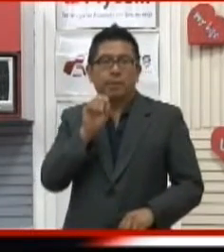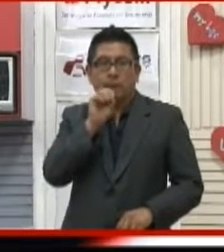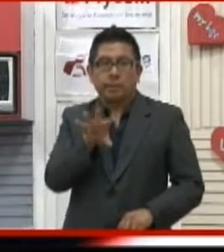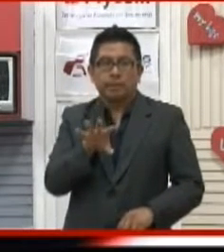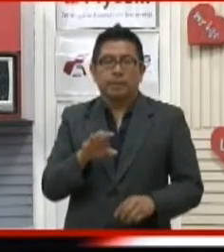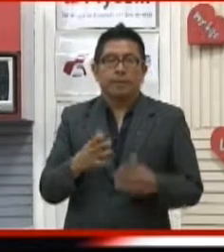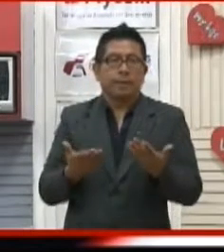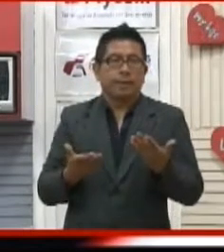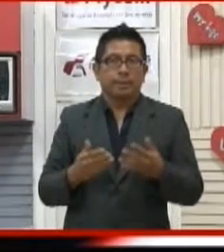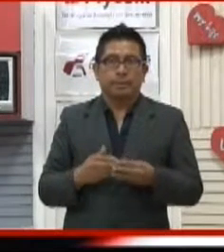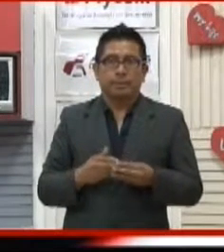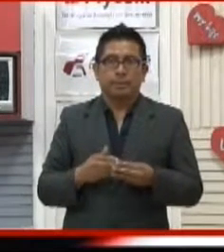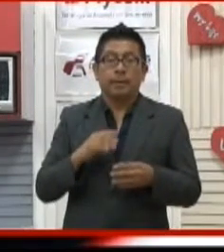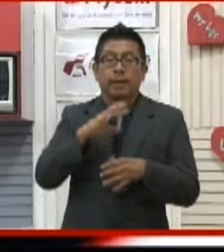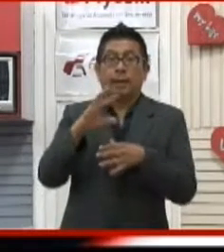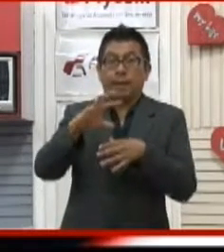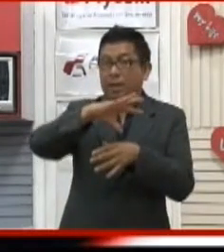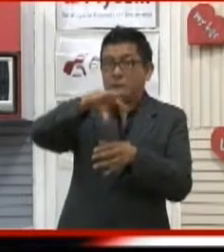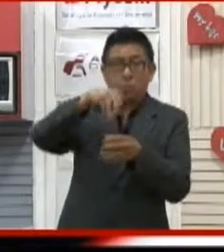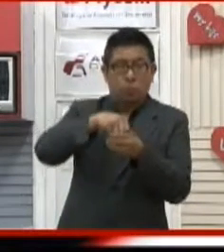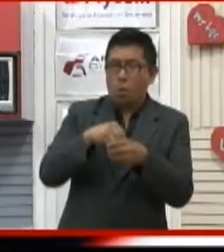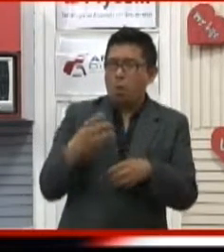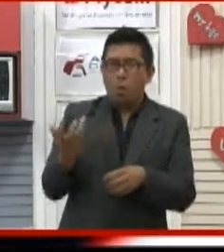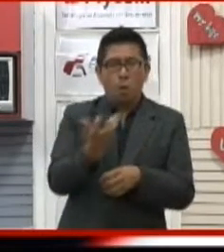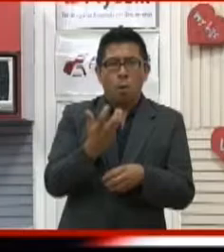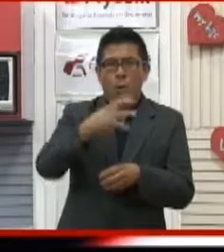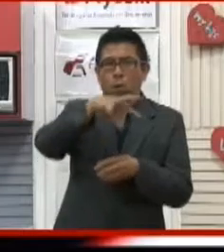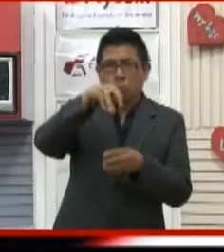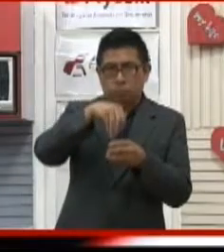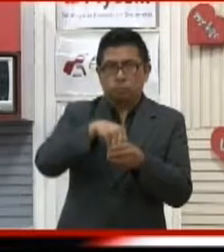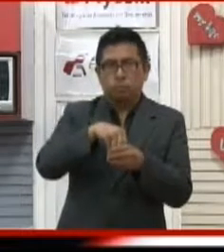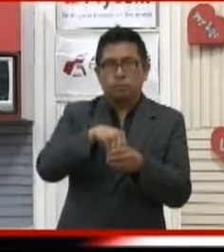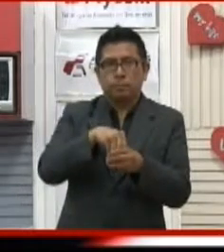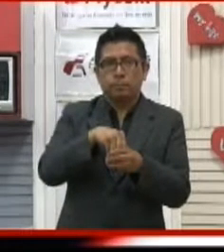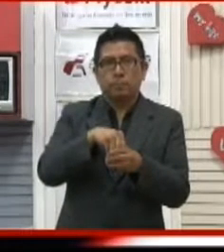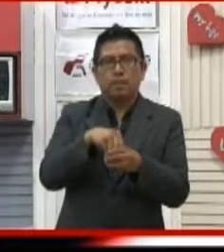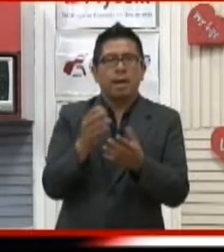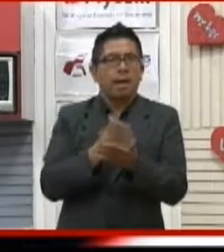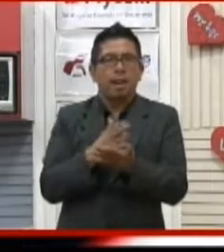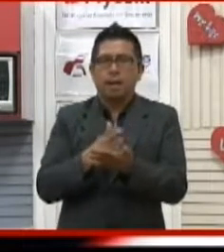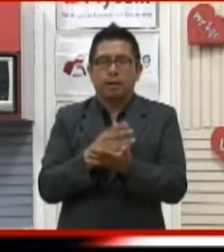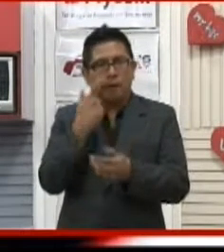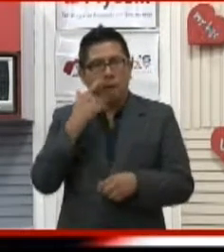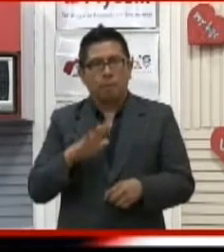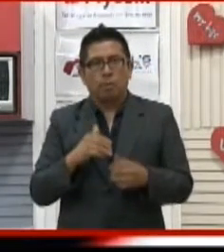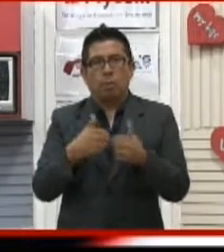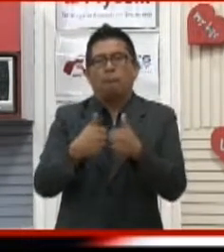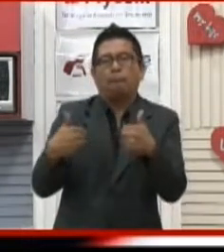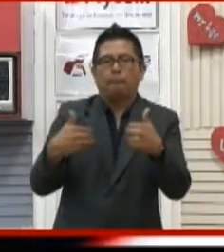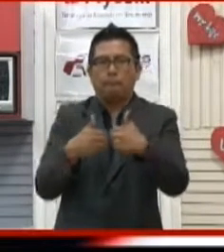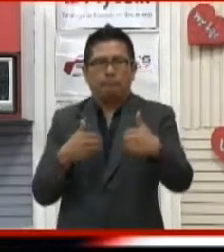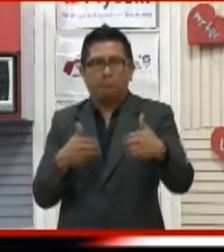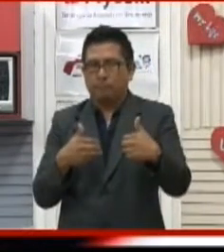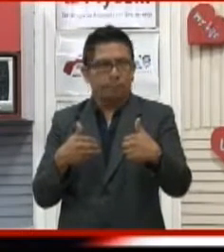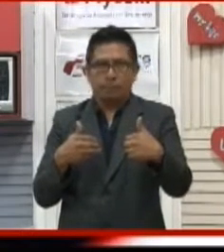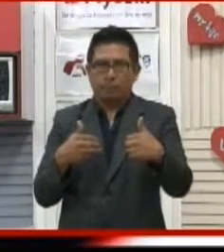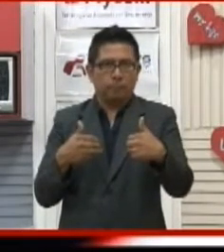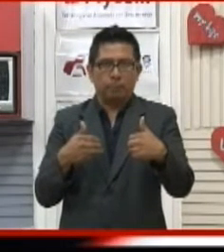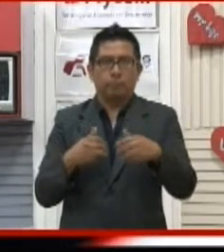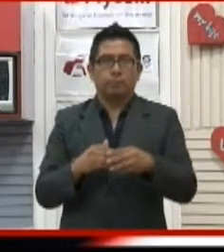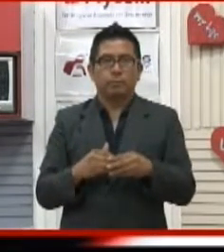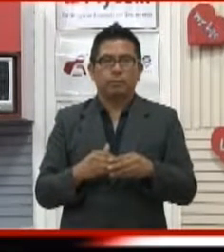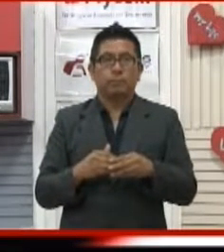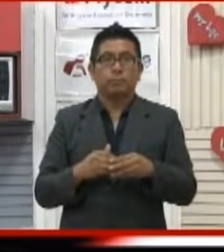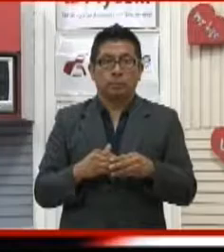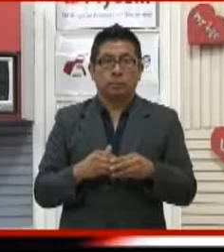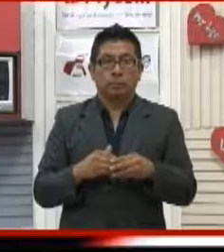de incluir a todas esas personas y que no se haga como la división de ellos aquí y nosotros en